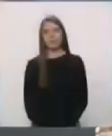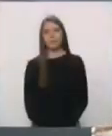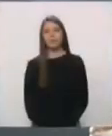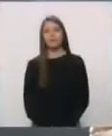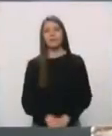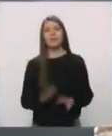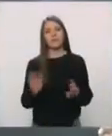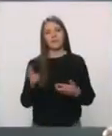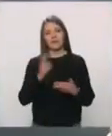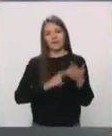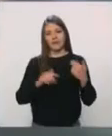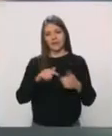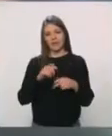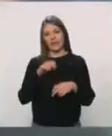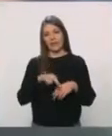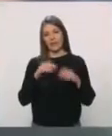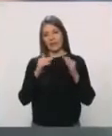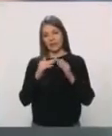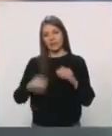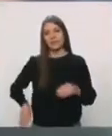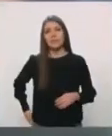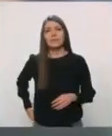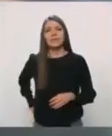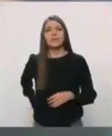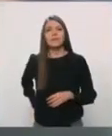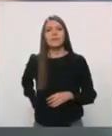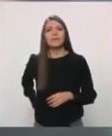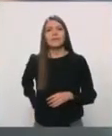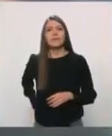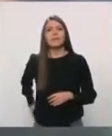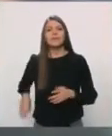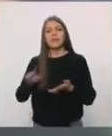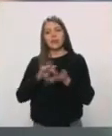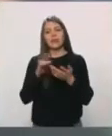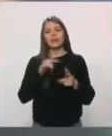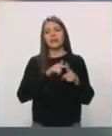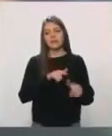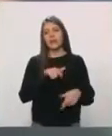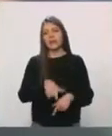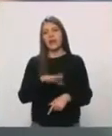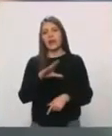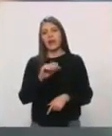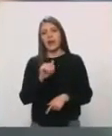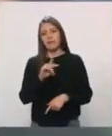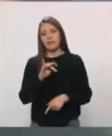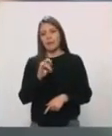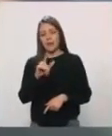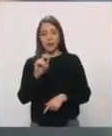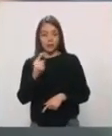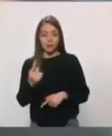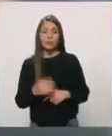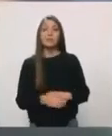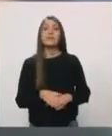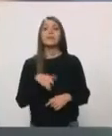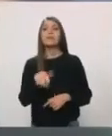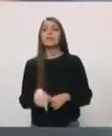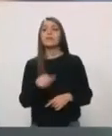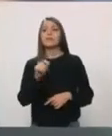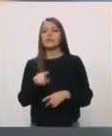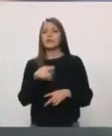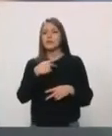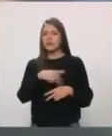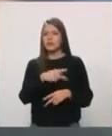Ya estamos de regreso en casa. Muchísimas gracias por continuar en la señal de Capital 21. Bienvenidos a esta sección, a este espacio SOS, en donde